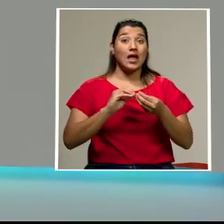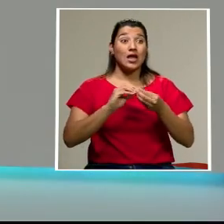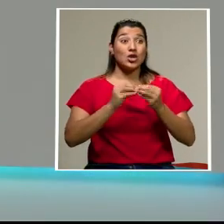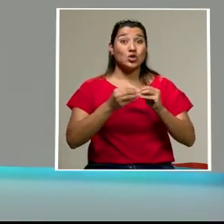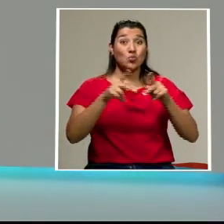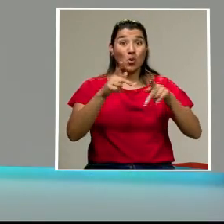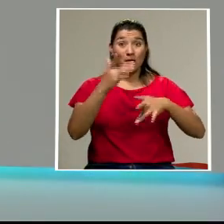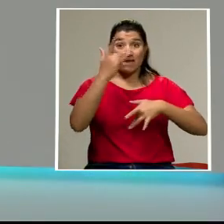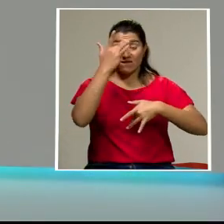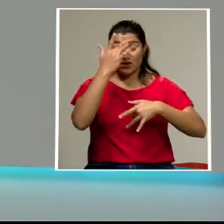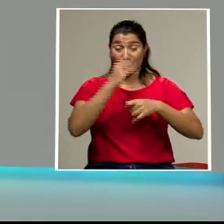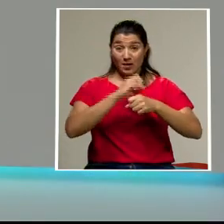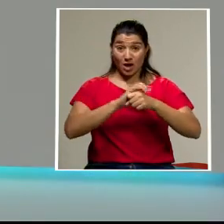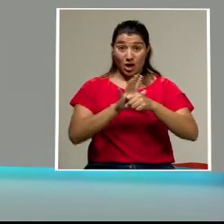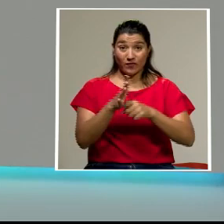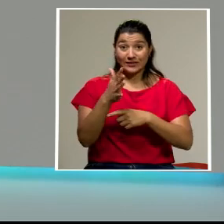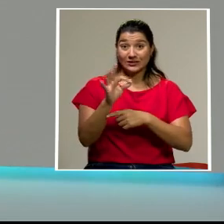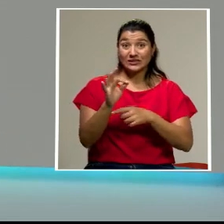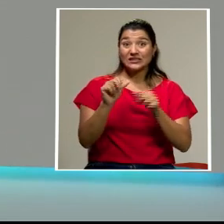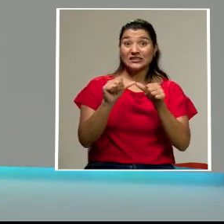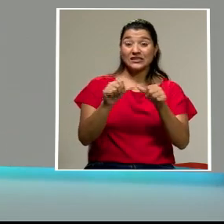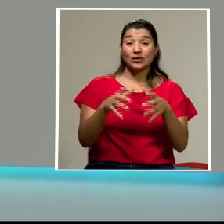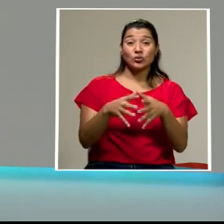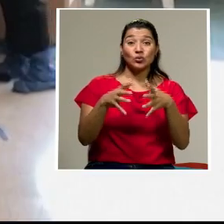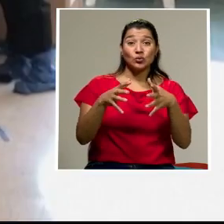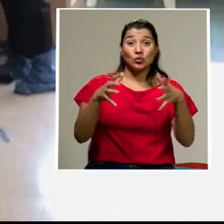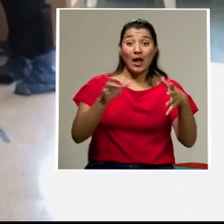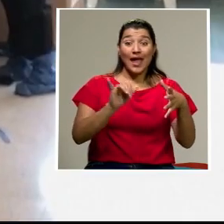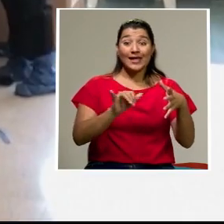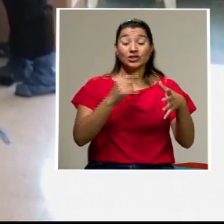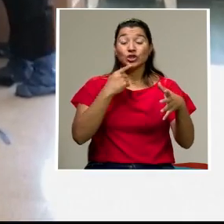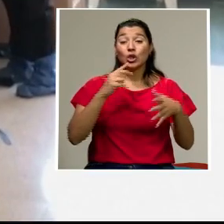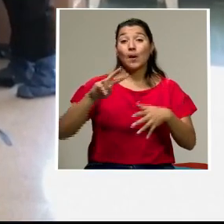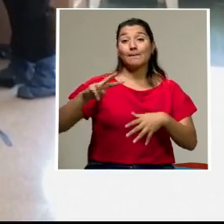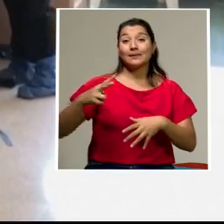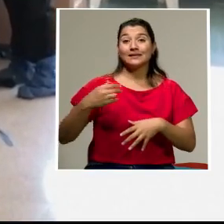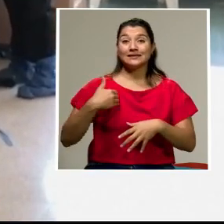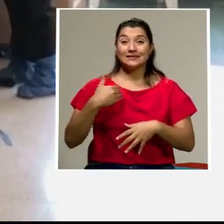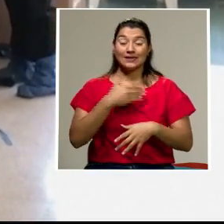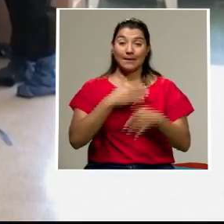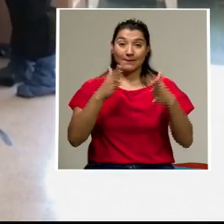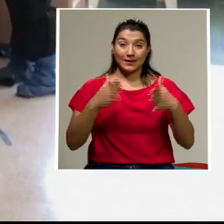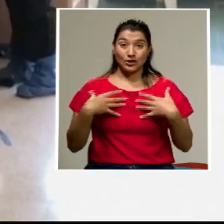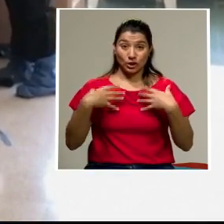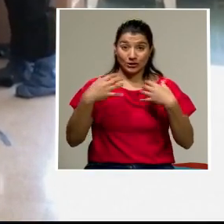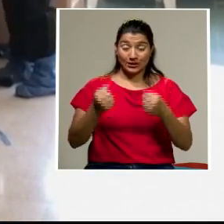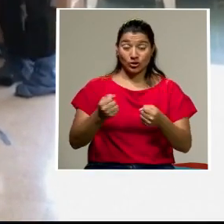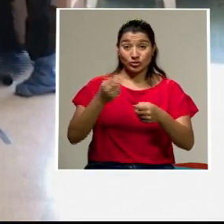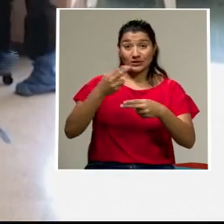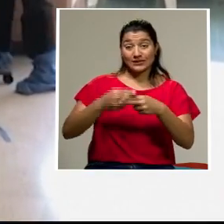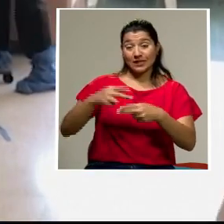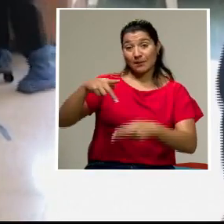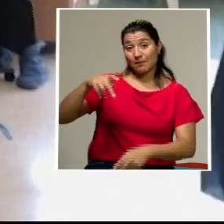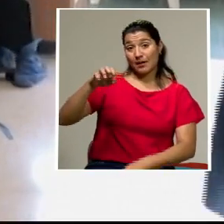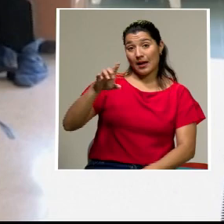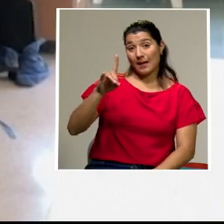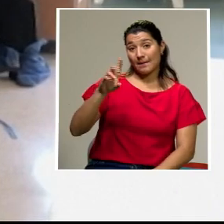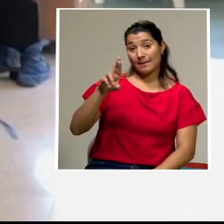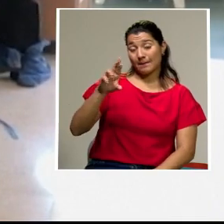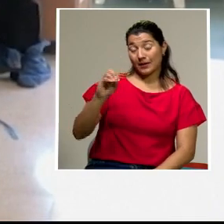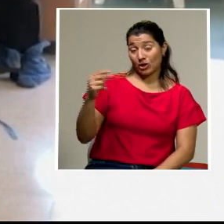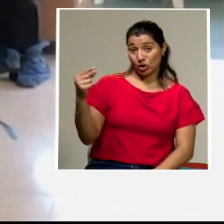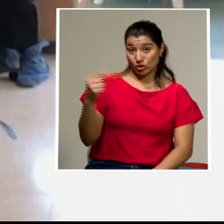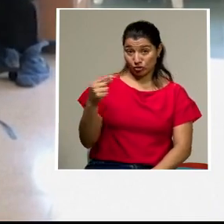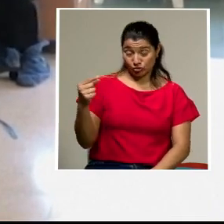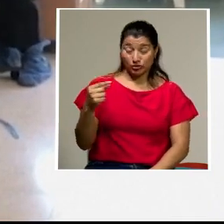de COVID-19 siguen subiendo, así lo anunció el viceministro de Salud, Pedro González. En tan solo 3 días el país sumó